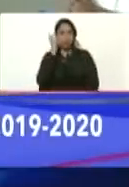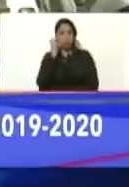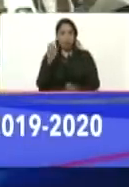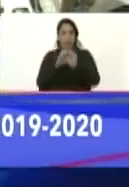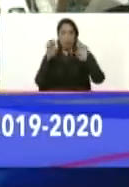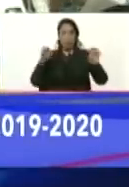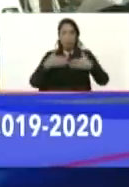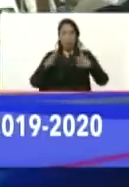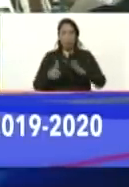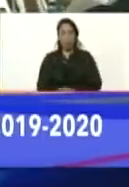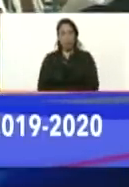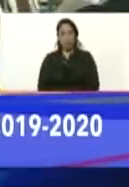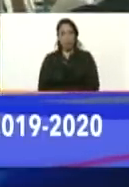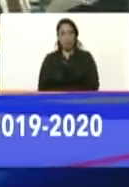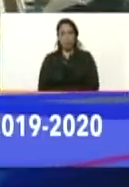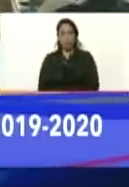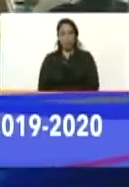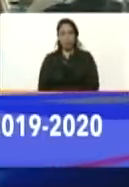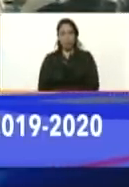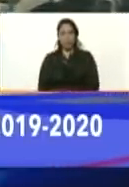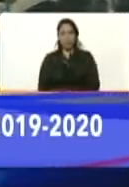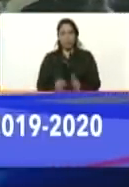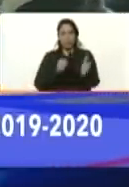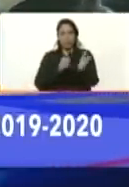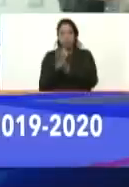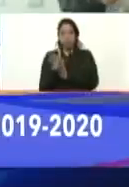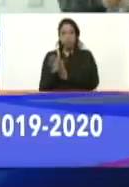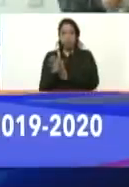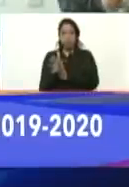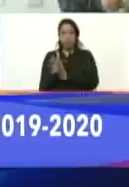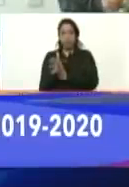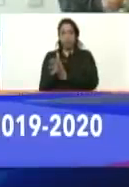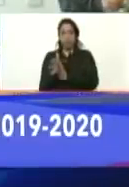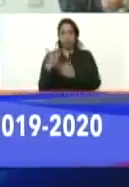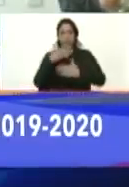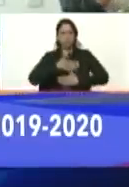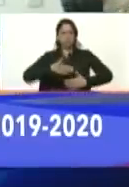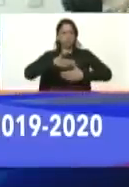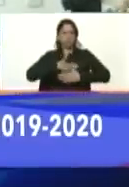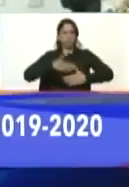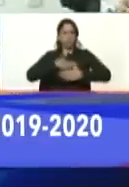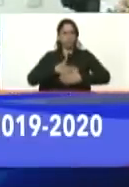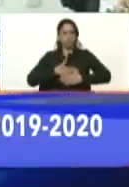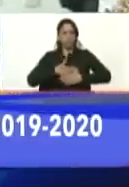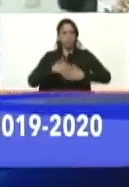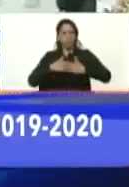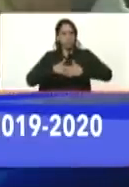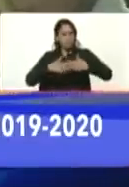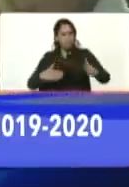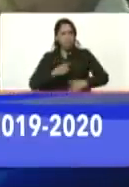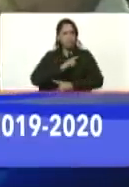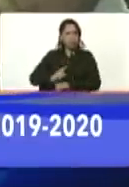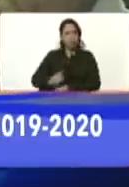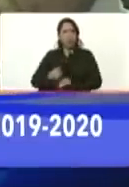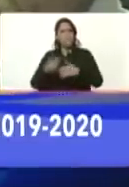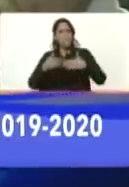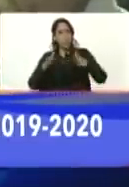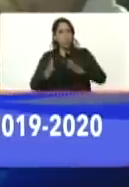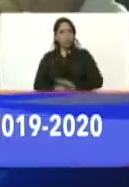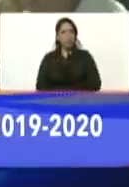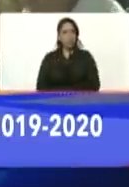pública gratuita y de calidad garantizar el carácter público